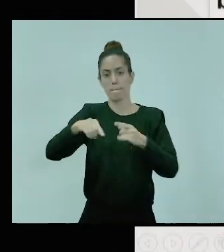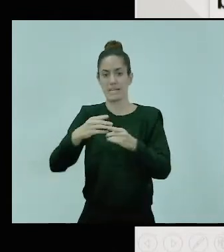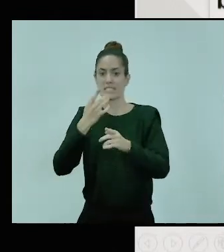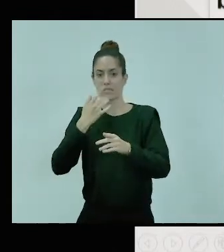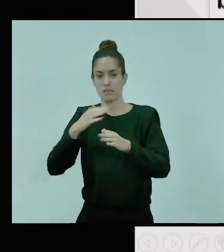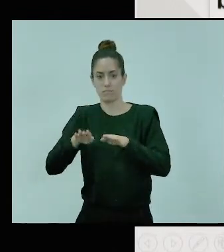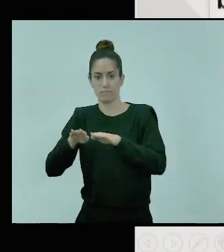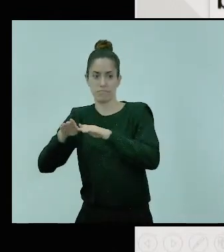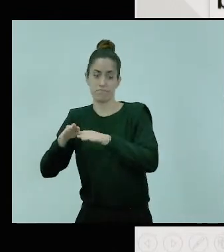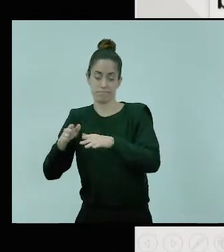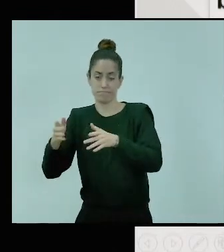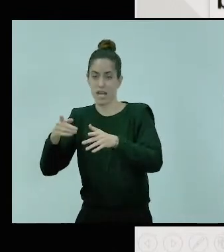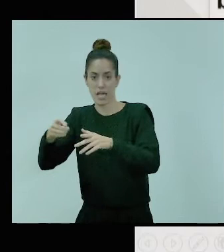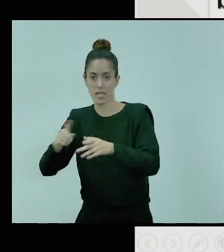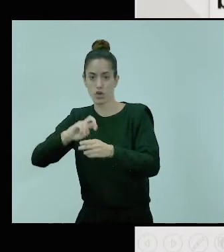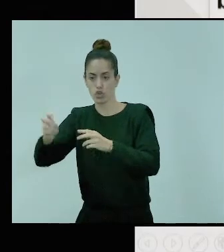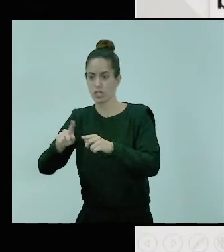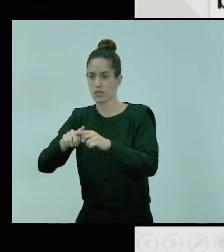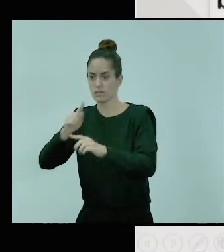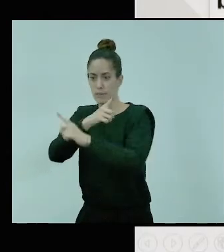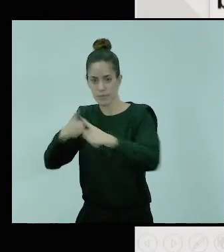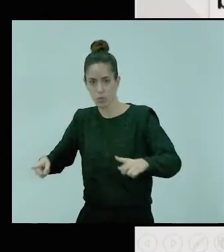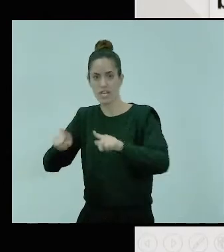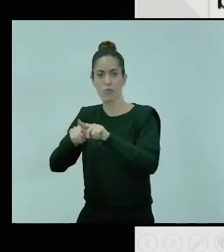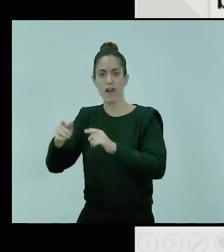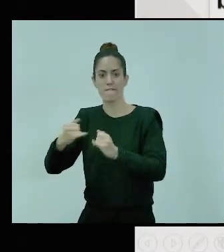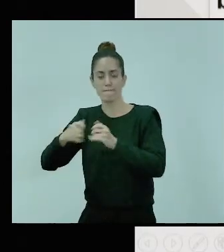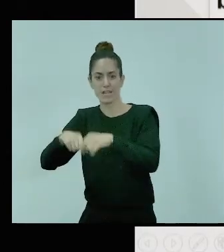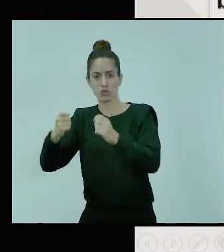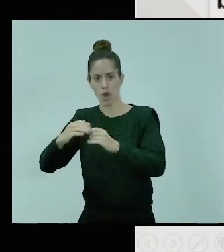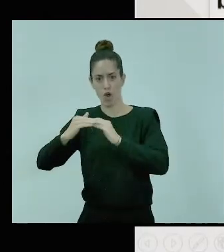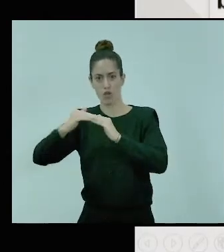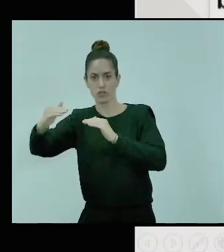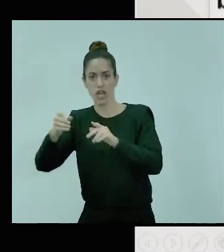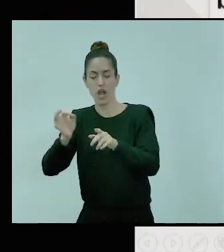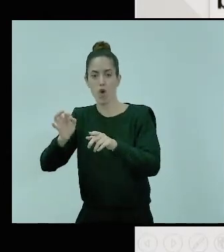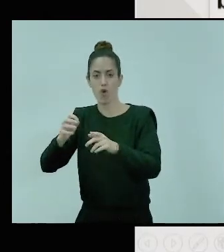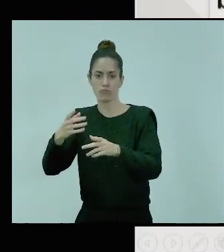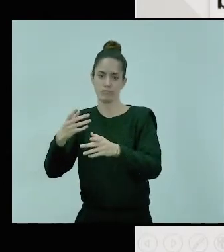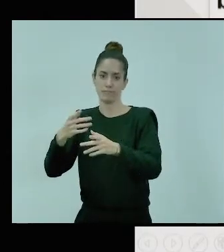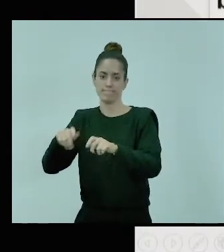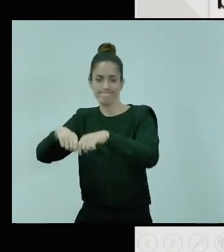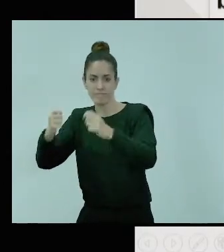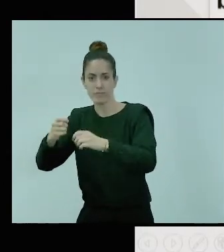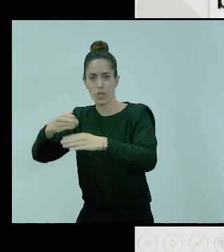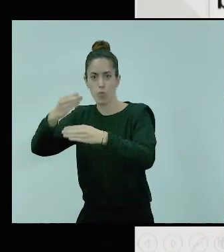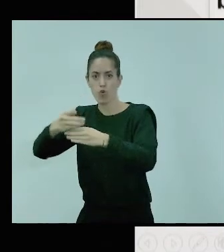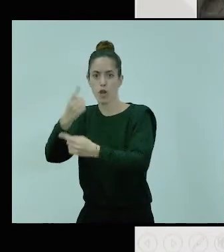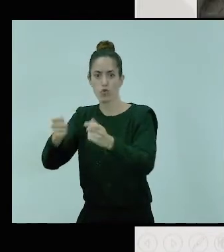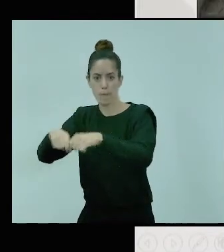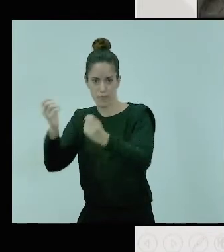perpendiculares lo que producen son o bien fracturas horizontales o bien extrusiones de parte de los muros.